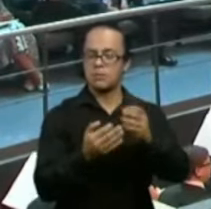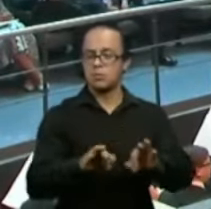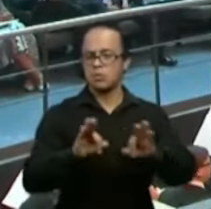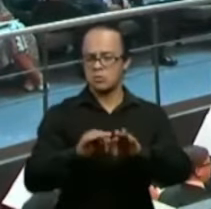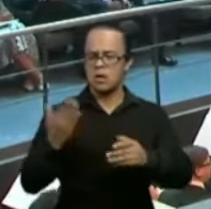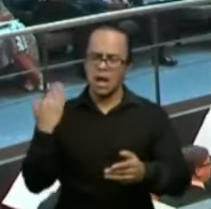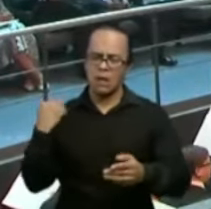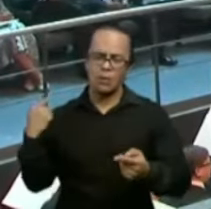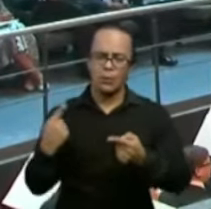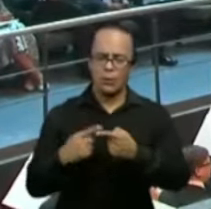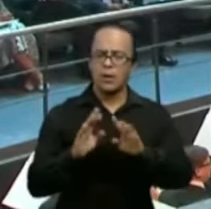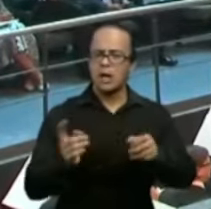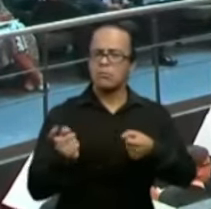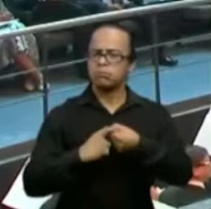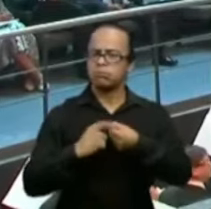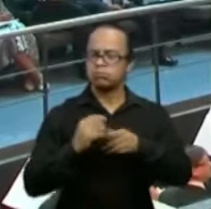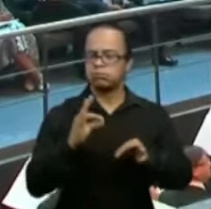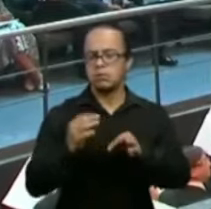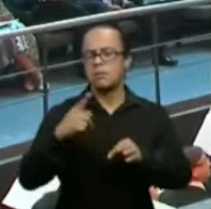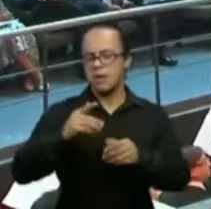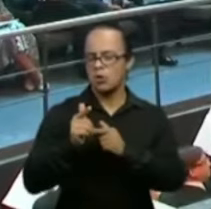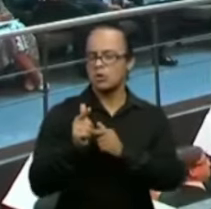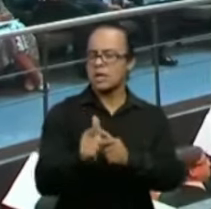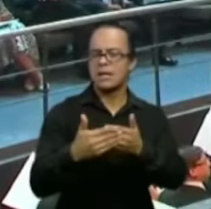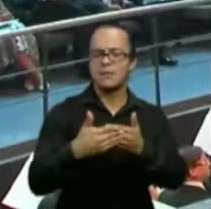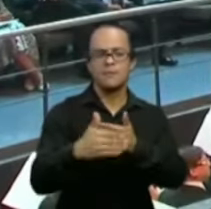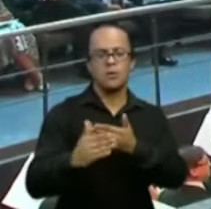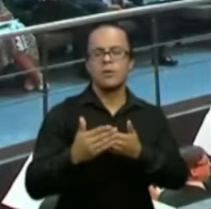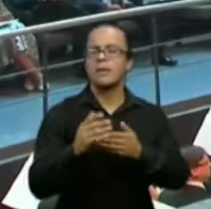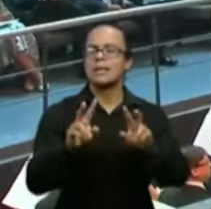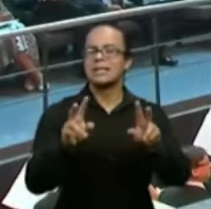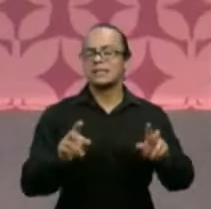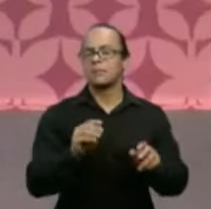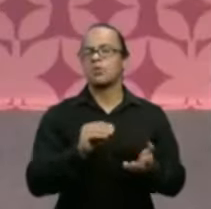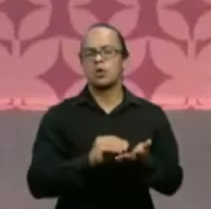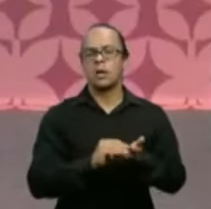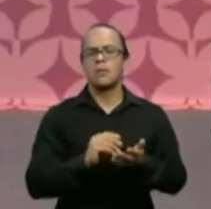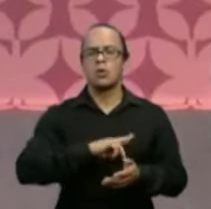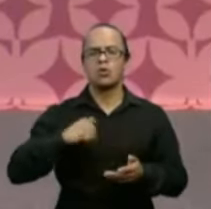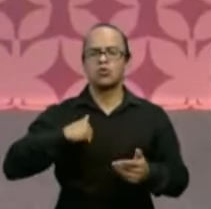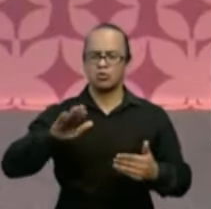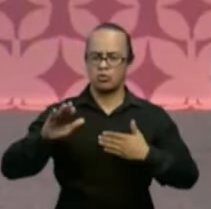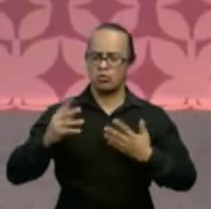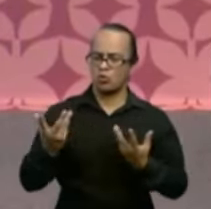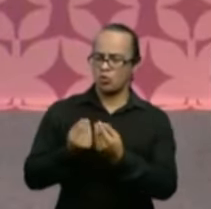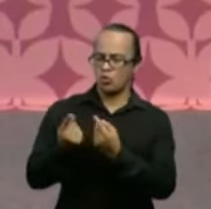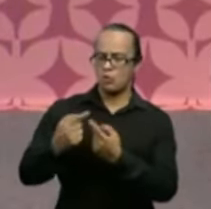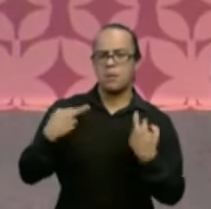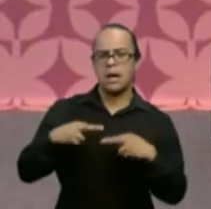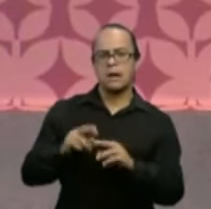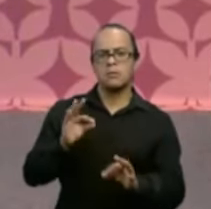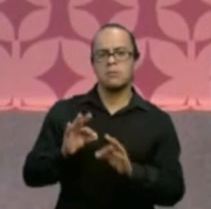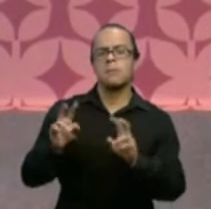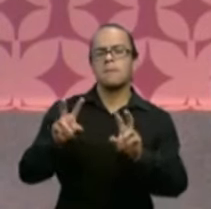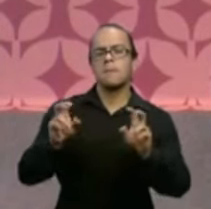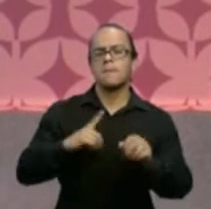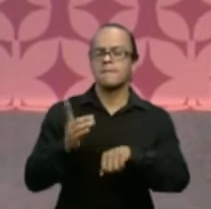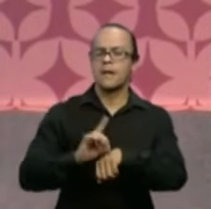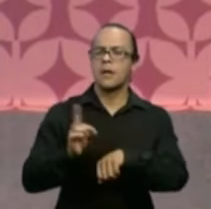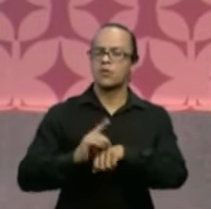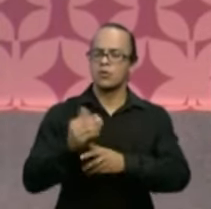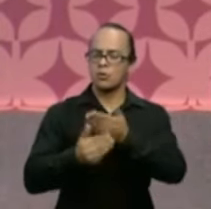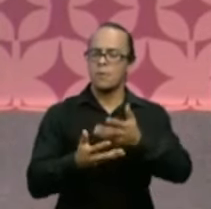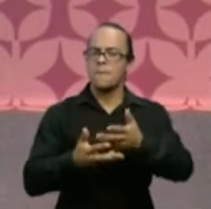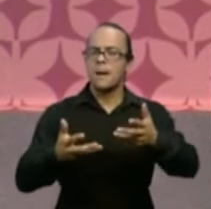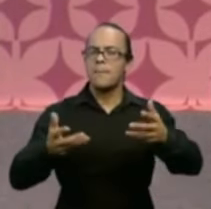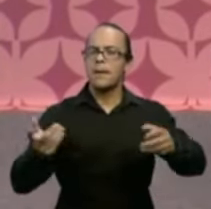llevamos un buen, todavía podemos y tenemos un compromiso con nuestros maestros de lograr la basificación día con día que sea